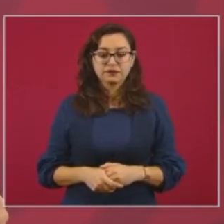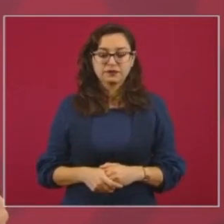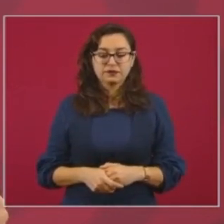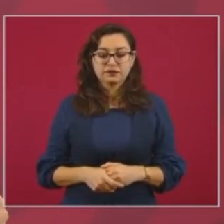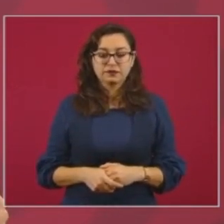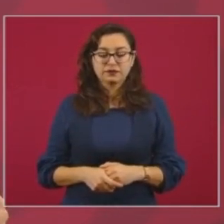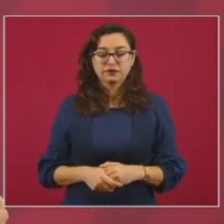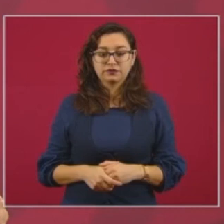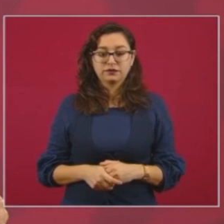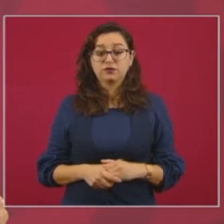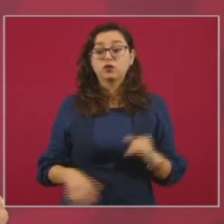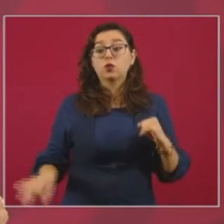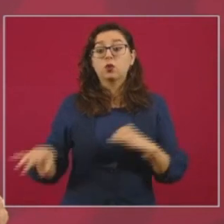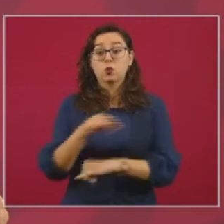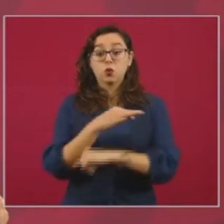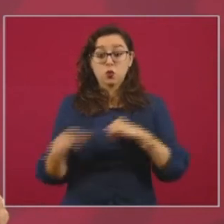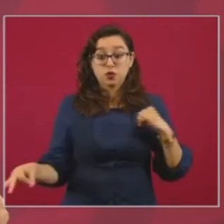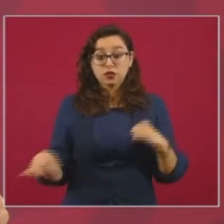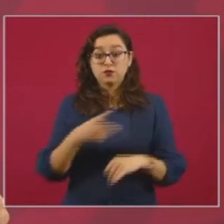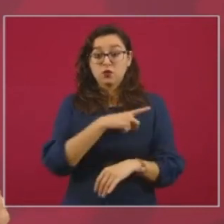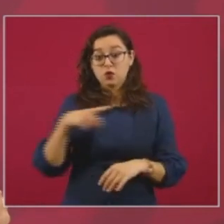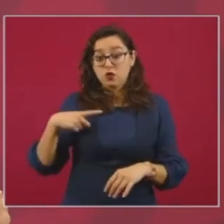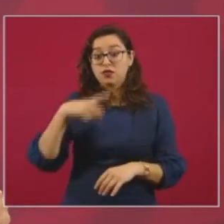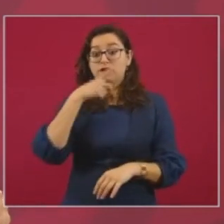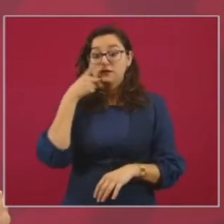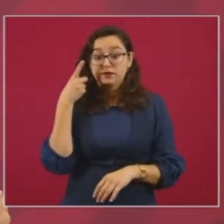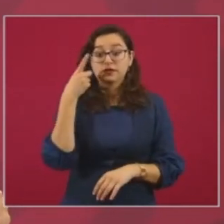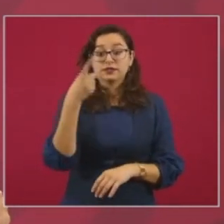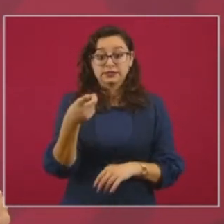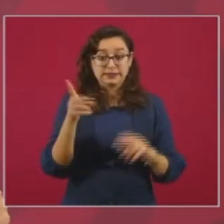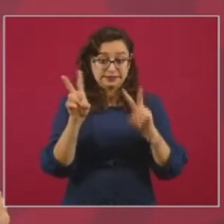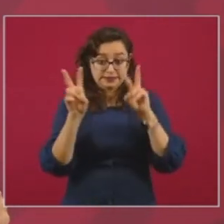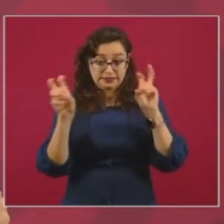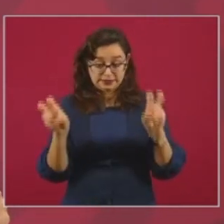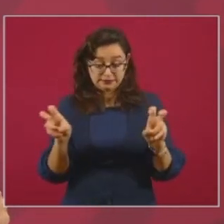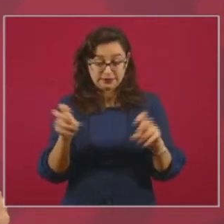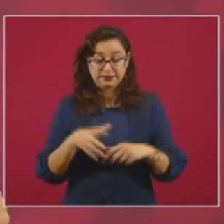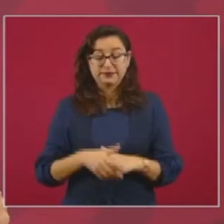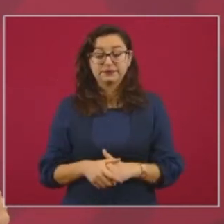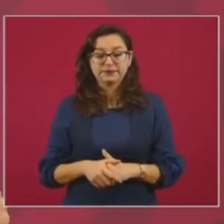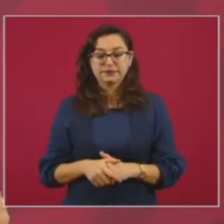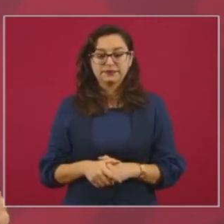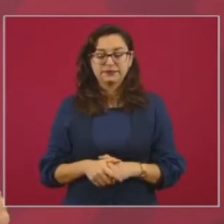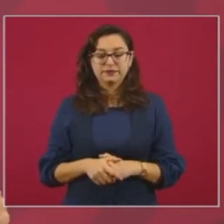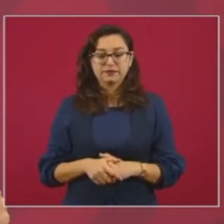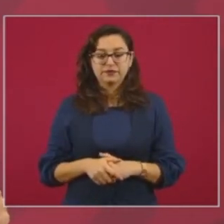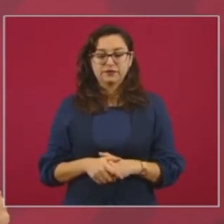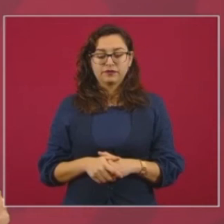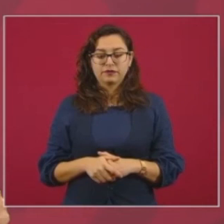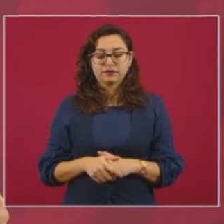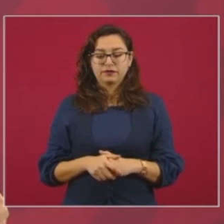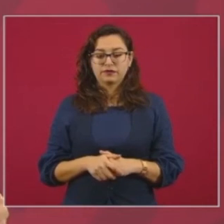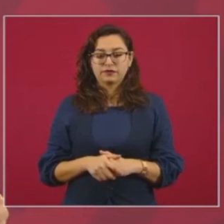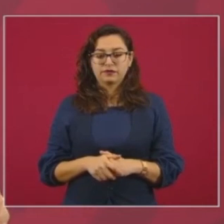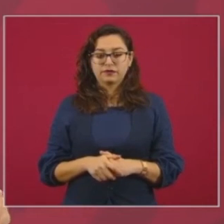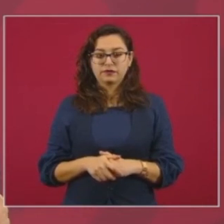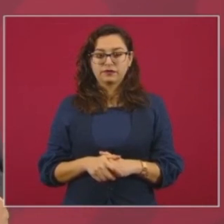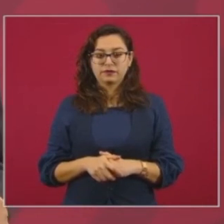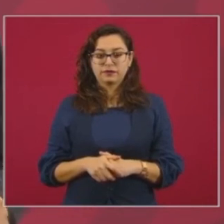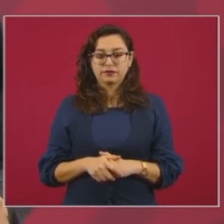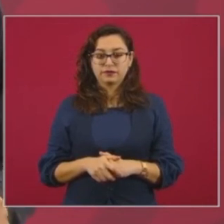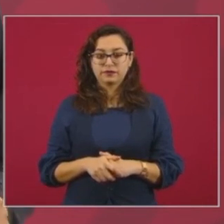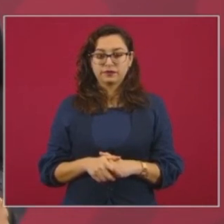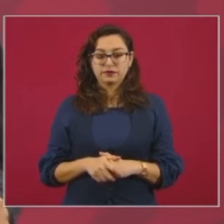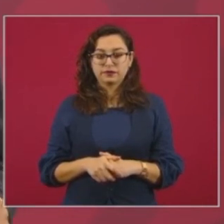que por acuerdo y decisión también de la embajadora